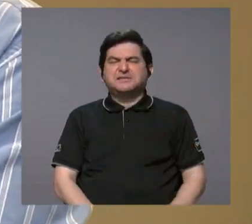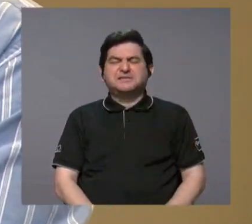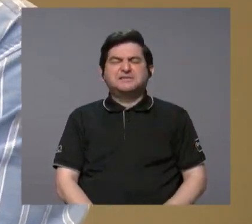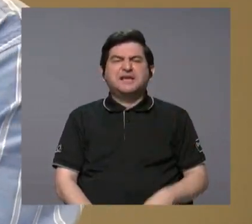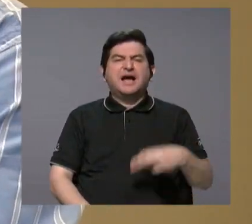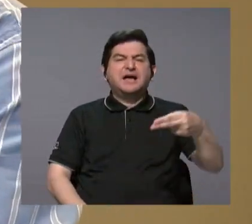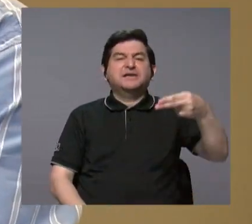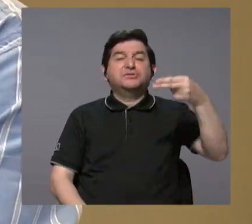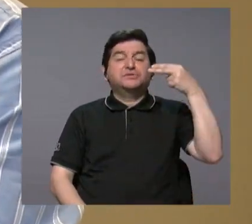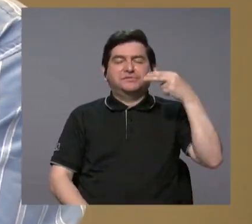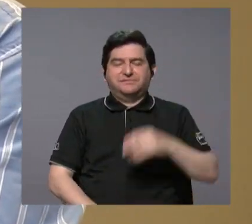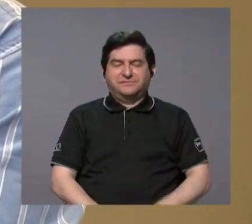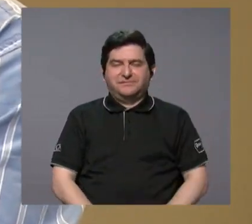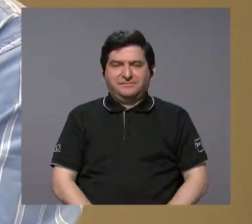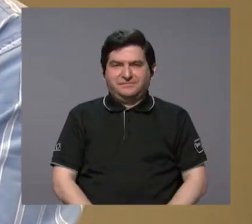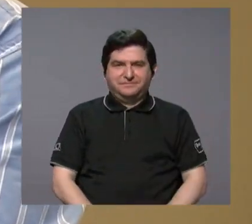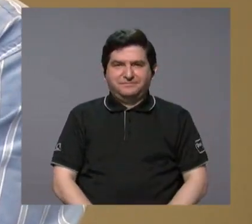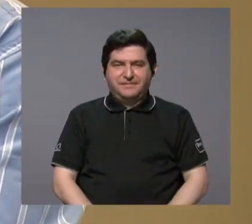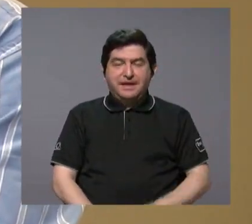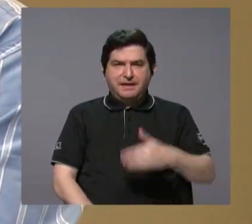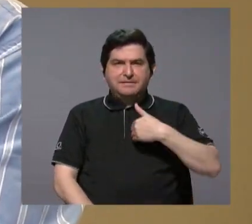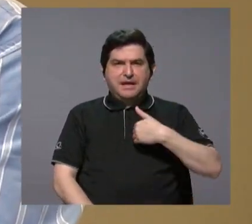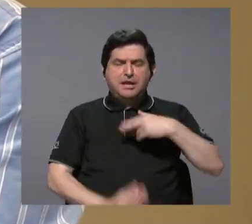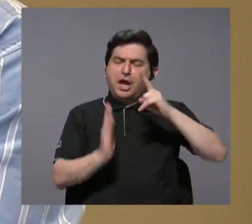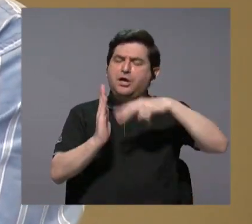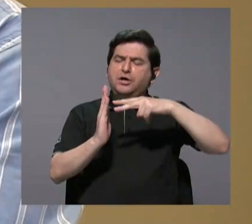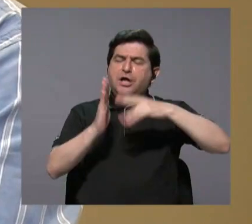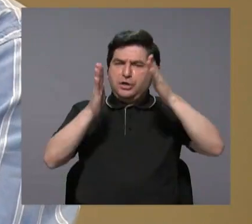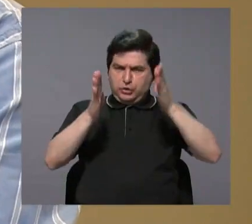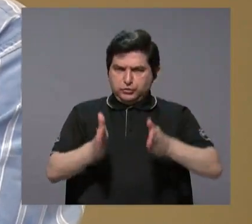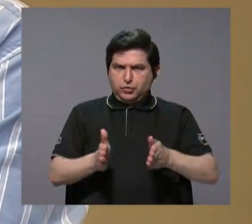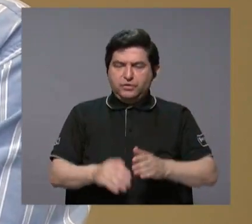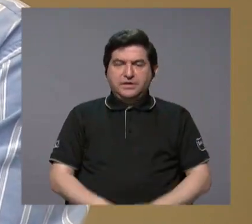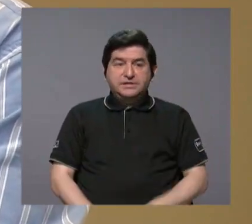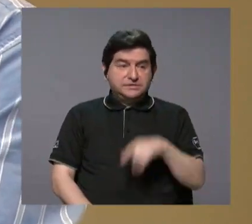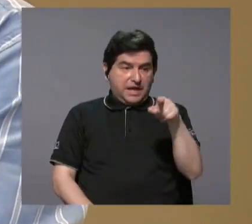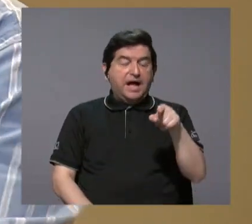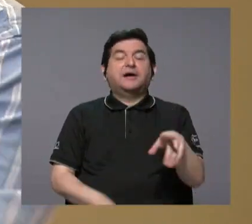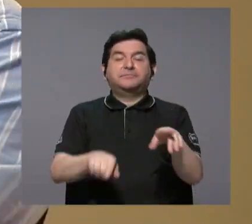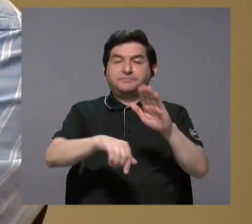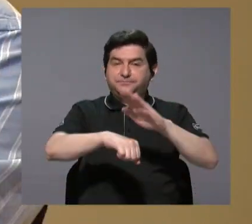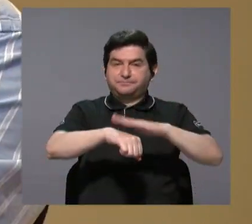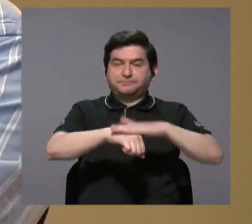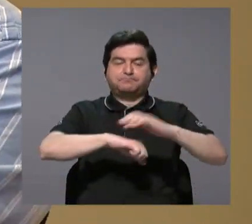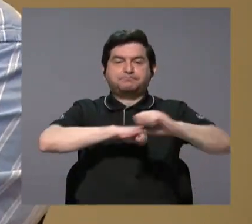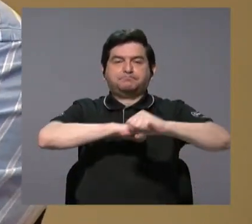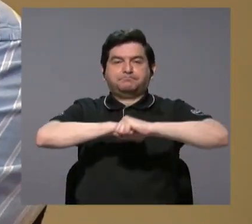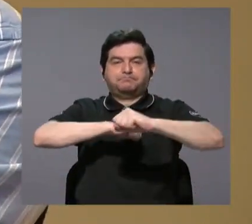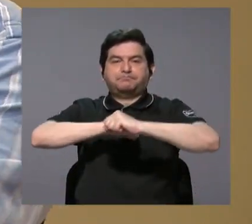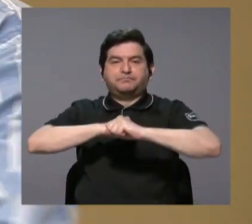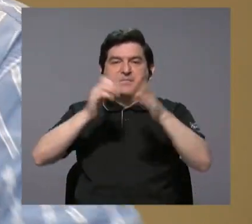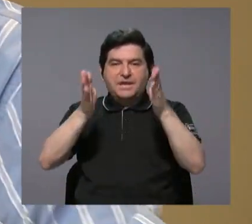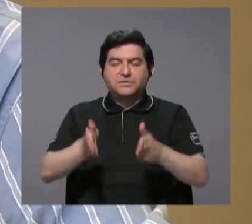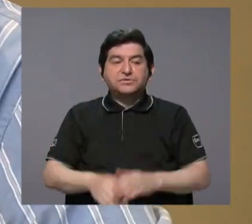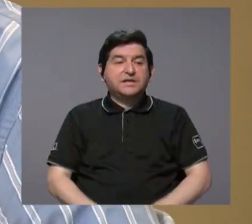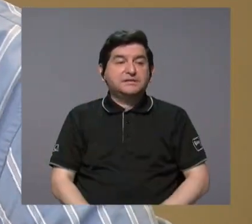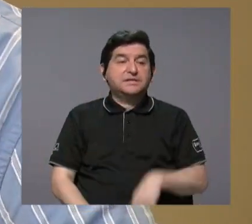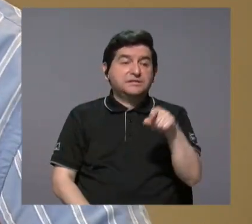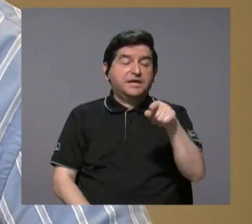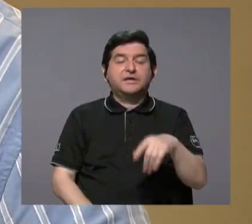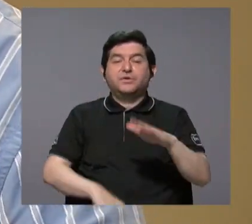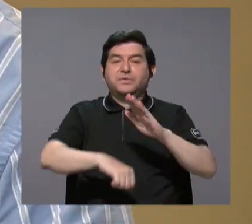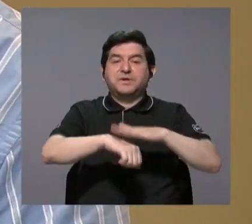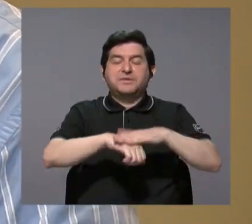Por esa credibilidad histórica tenía lectores, por esos lectores tenía anunciantes, por eso esos anunciantes tenían un